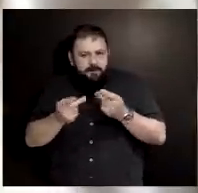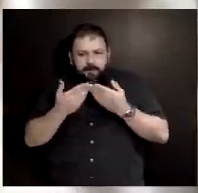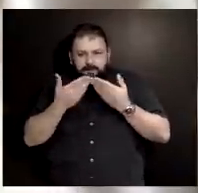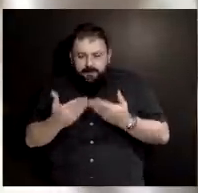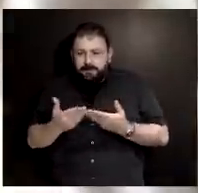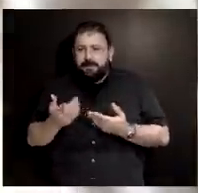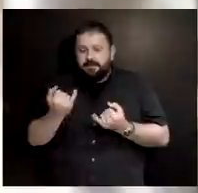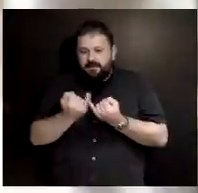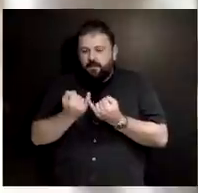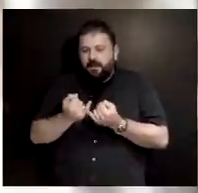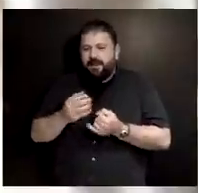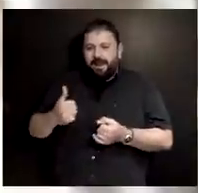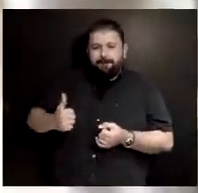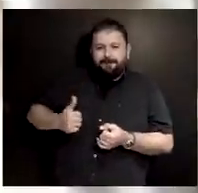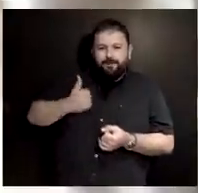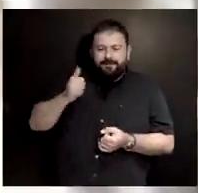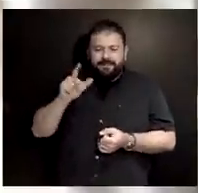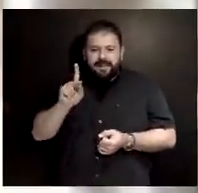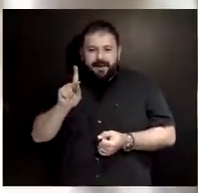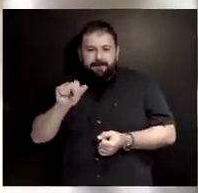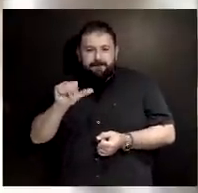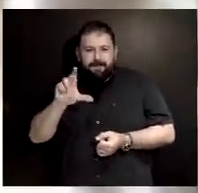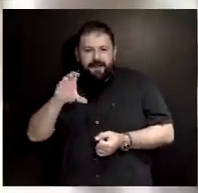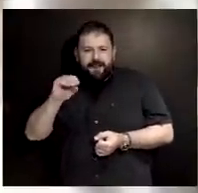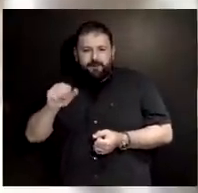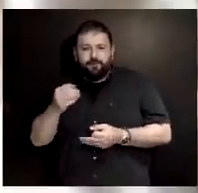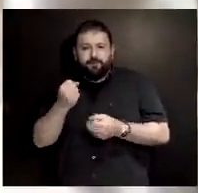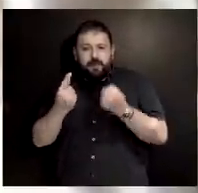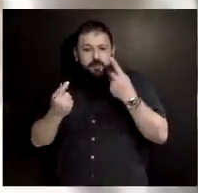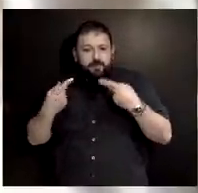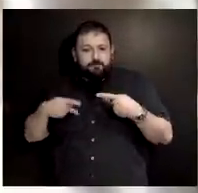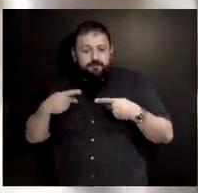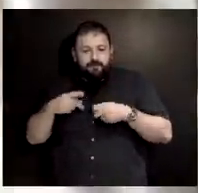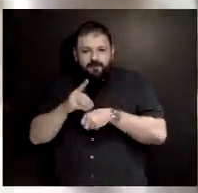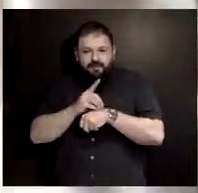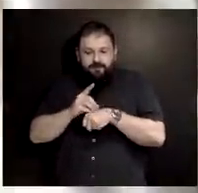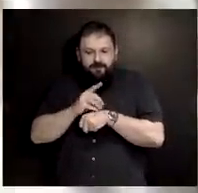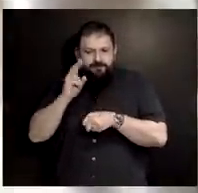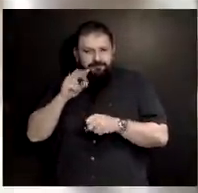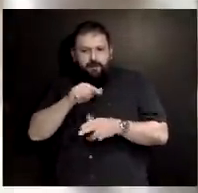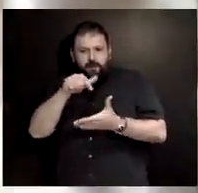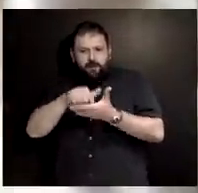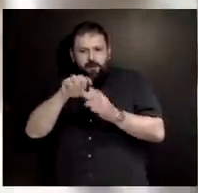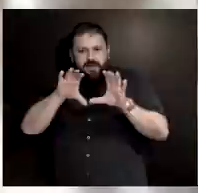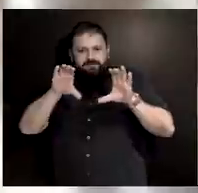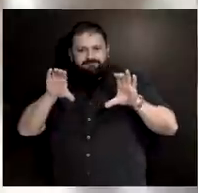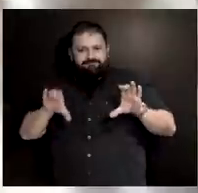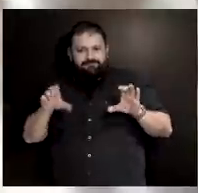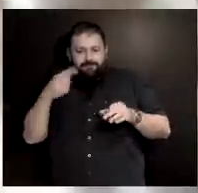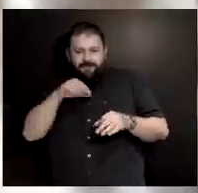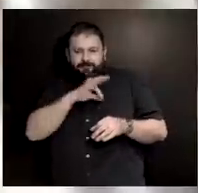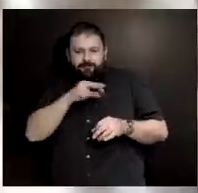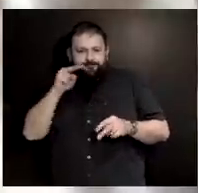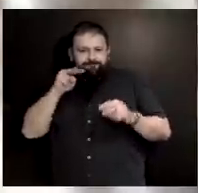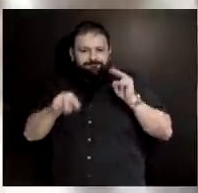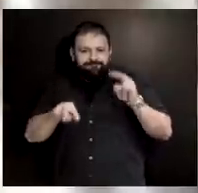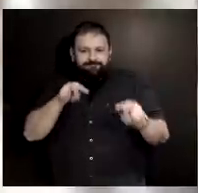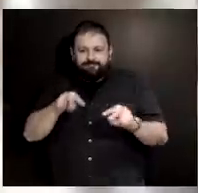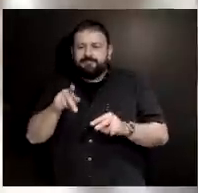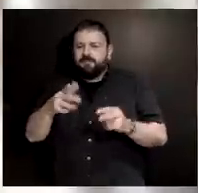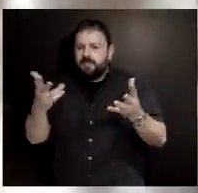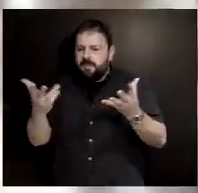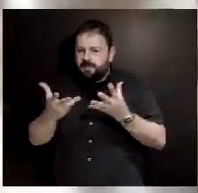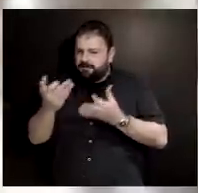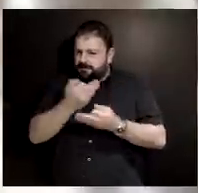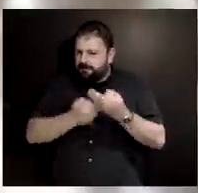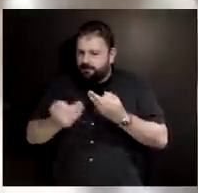los palcos, así como ya lo han hecho con los diamantes, para que puedan ustedes tener estas interacciones con sus diamantes y hacer sus estrategias